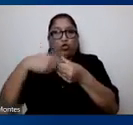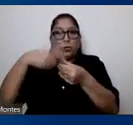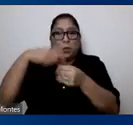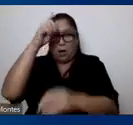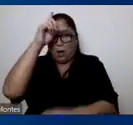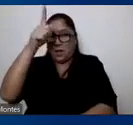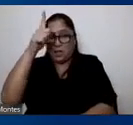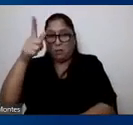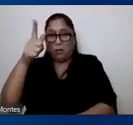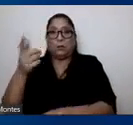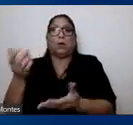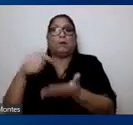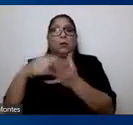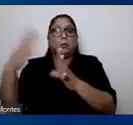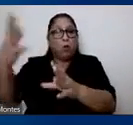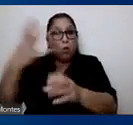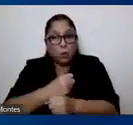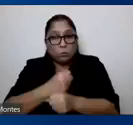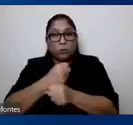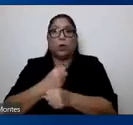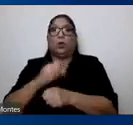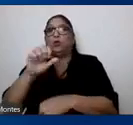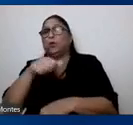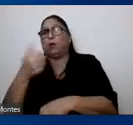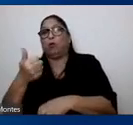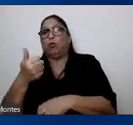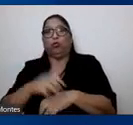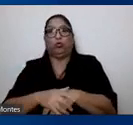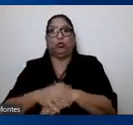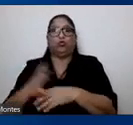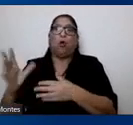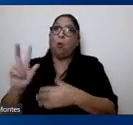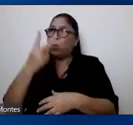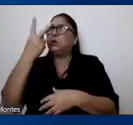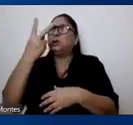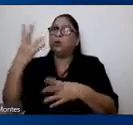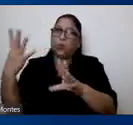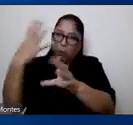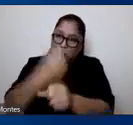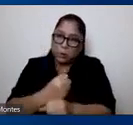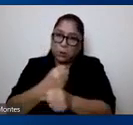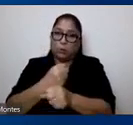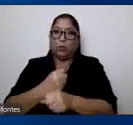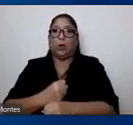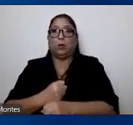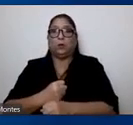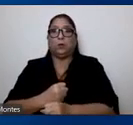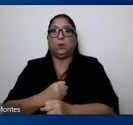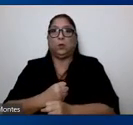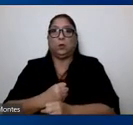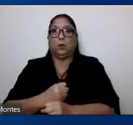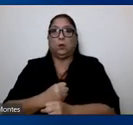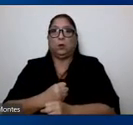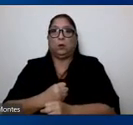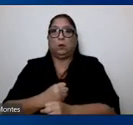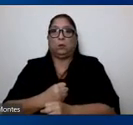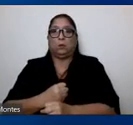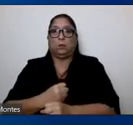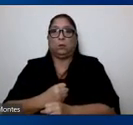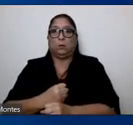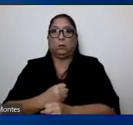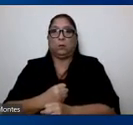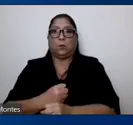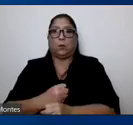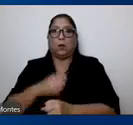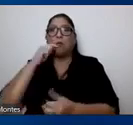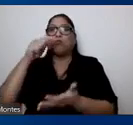sido capturados y en otros casos recapturados por las